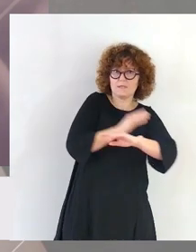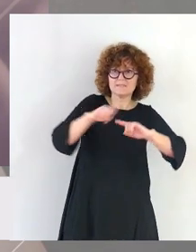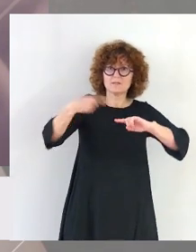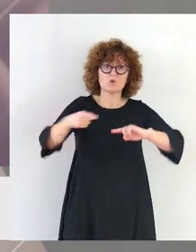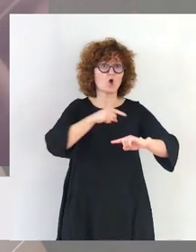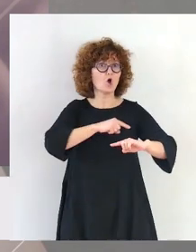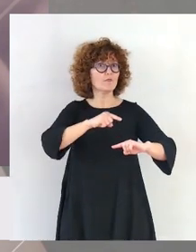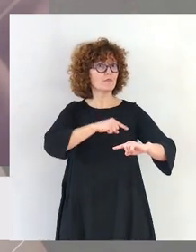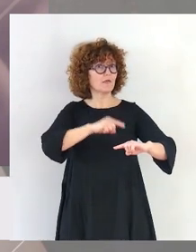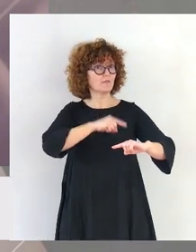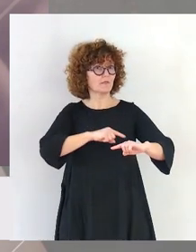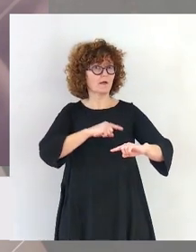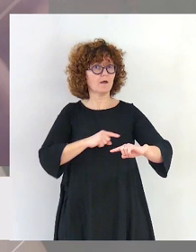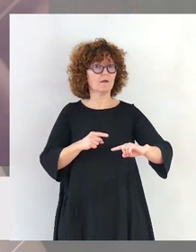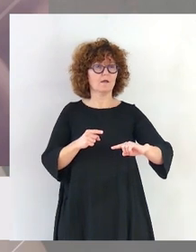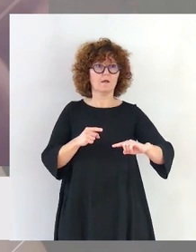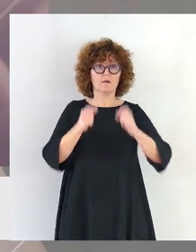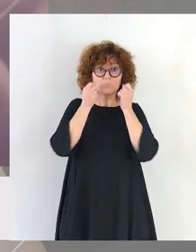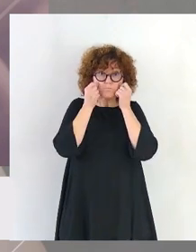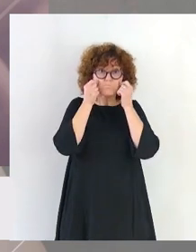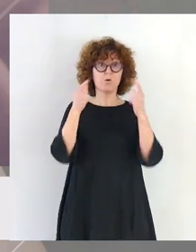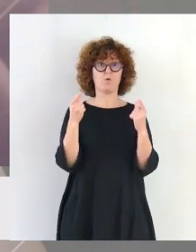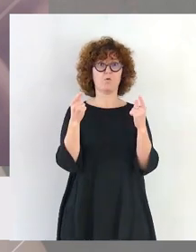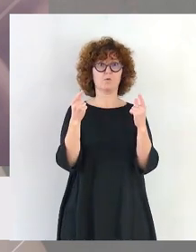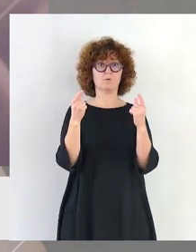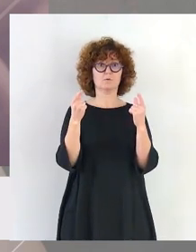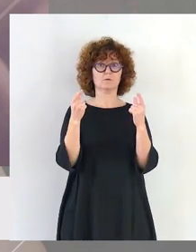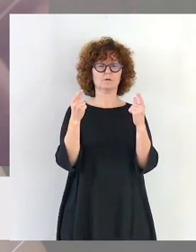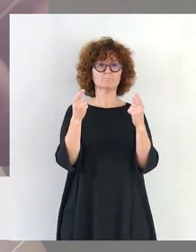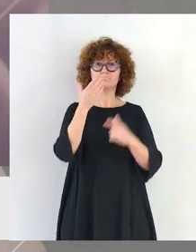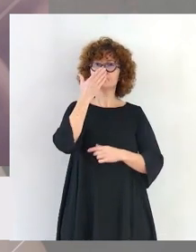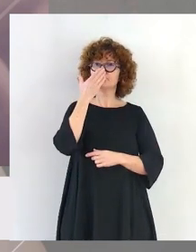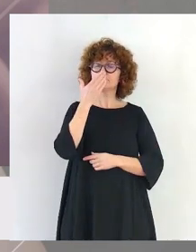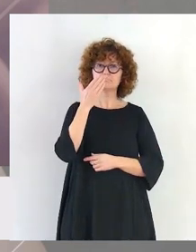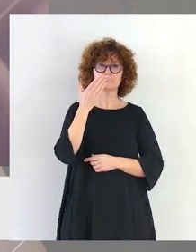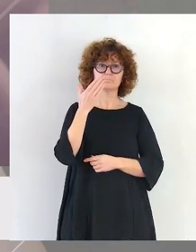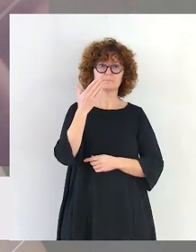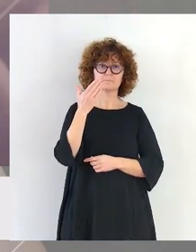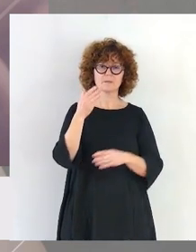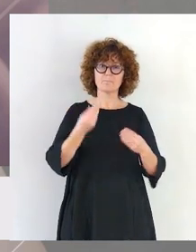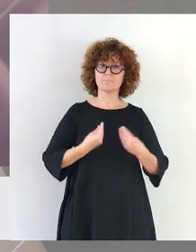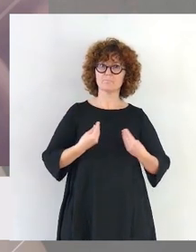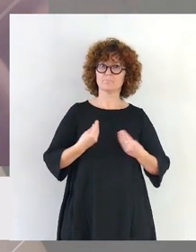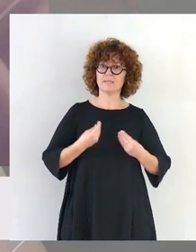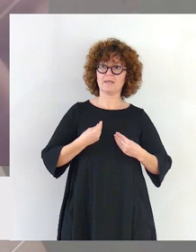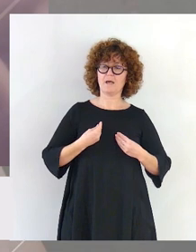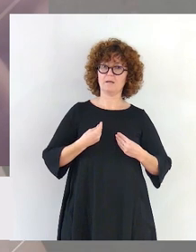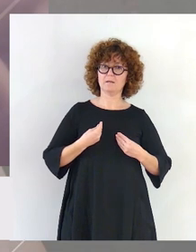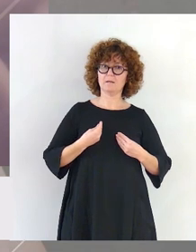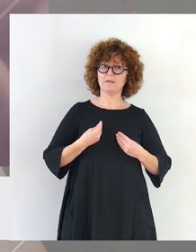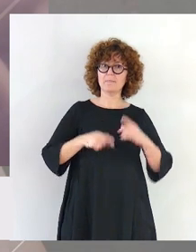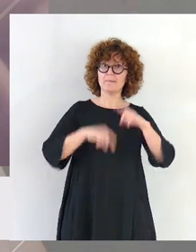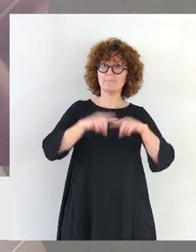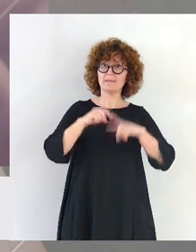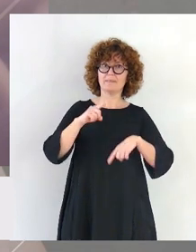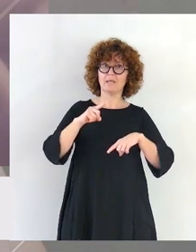ser de tomar tomar con cencia en realidad de Hasta qué punto nuestra vida es una variable dependiente de la biosfera